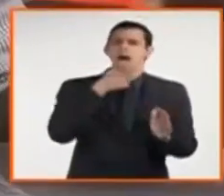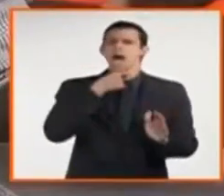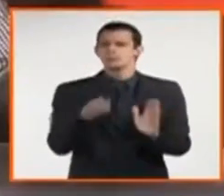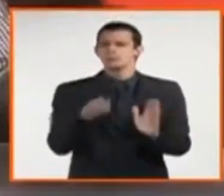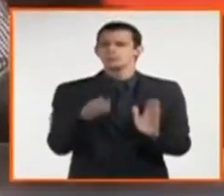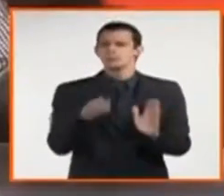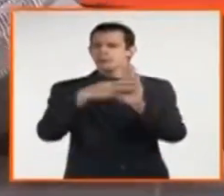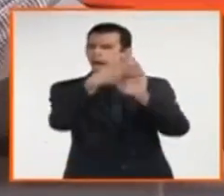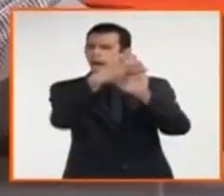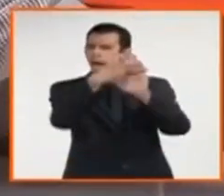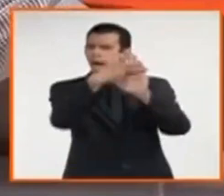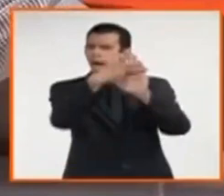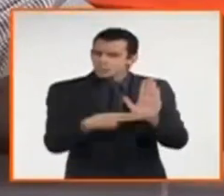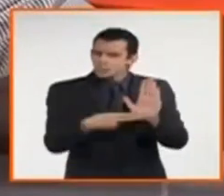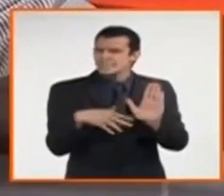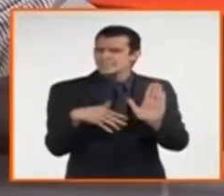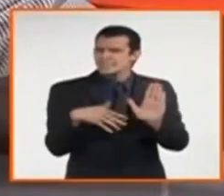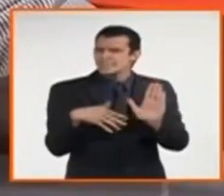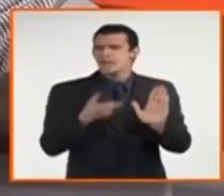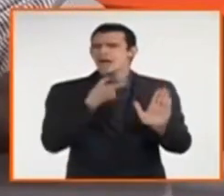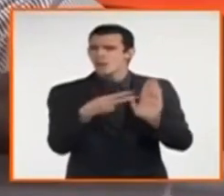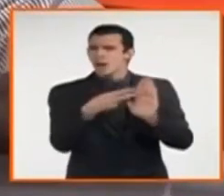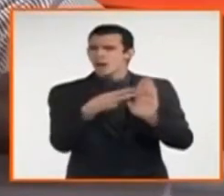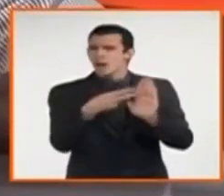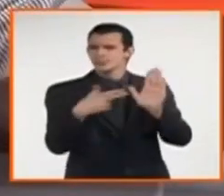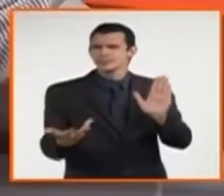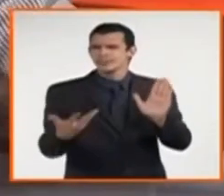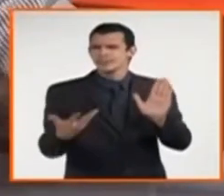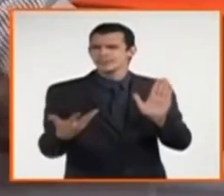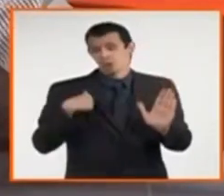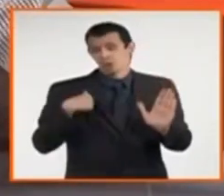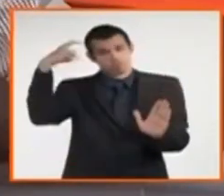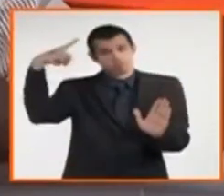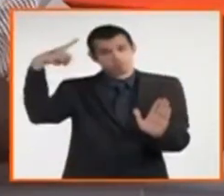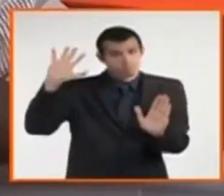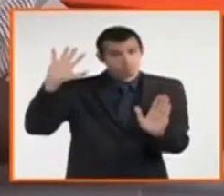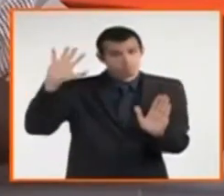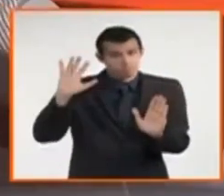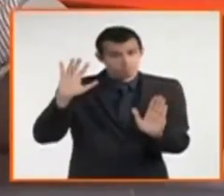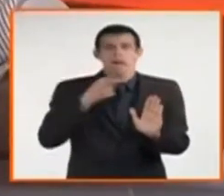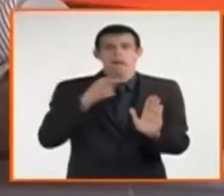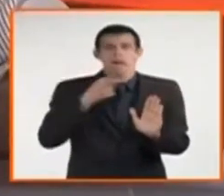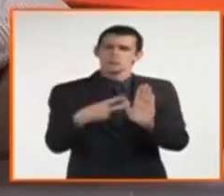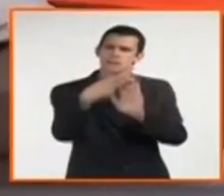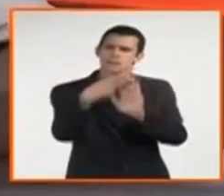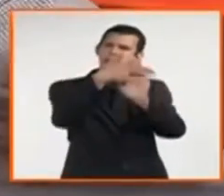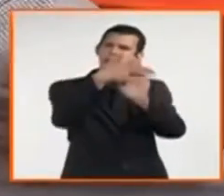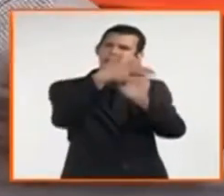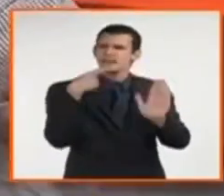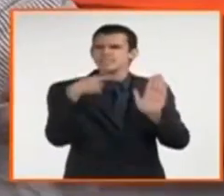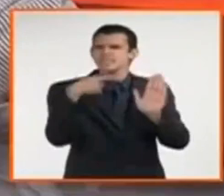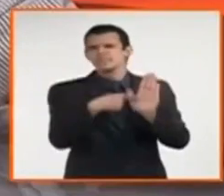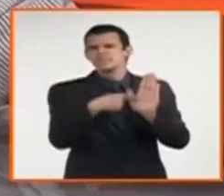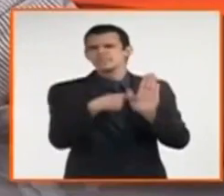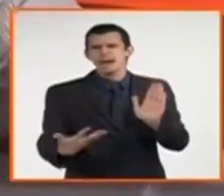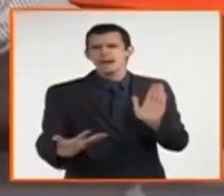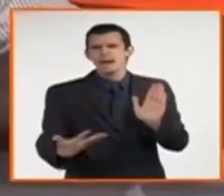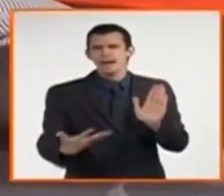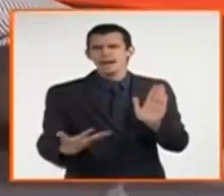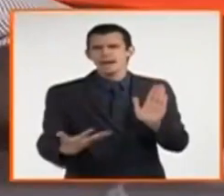un sueño que que sea una asignatura orientada hacia educación audiovisual